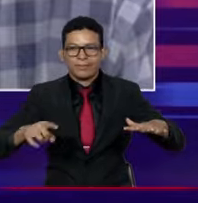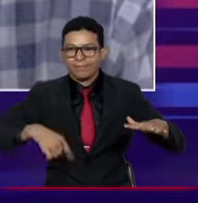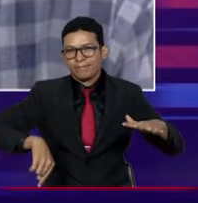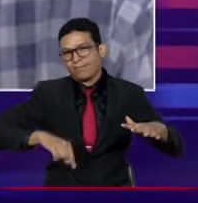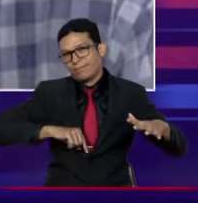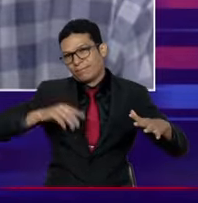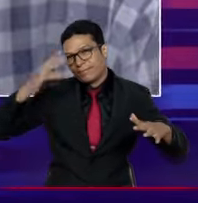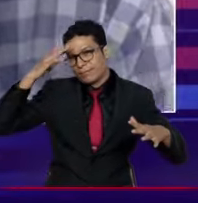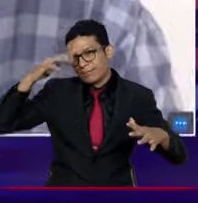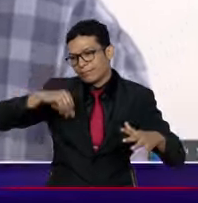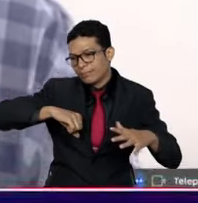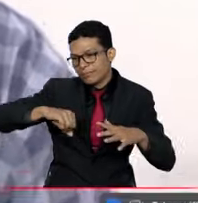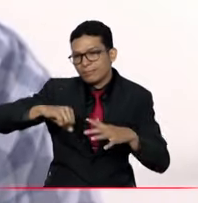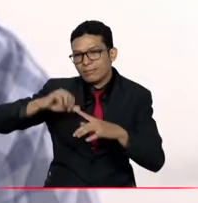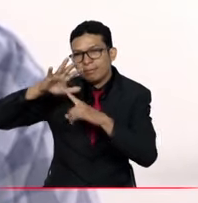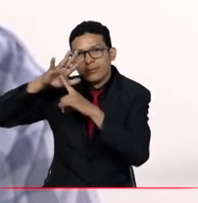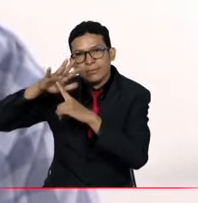vulnerando